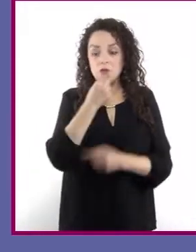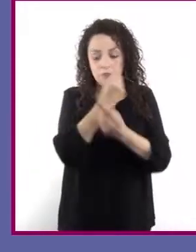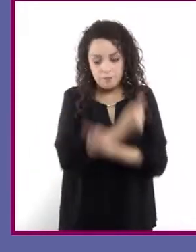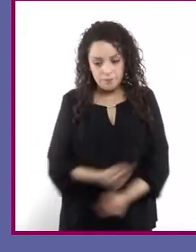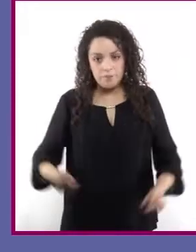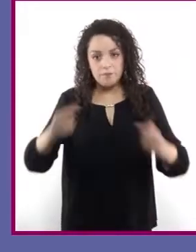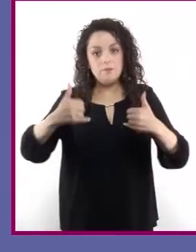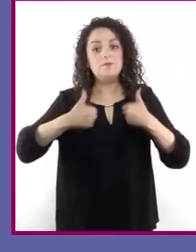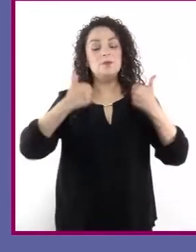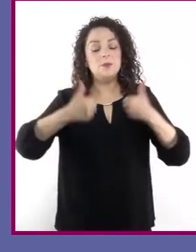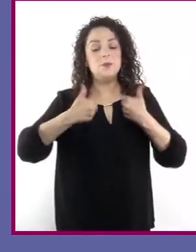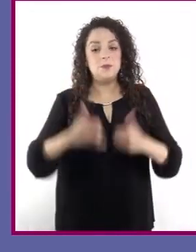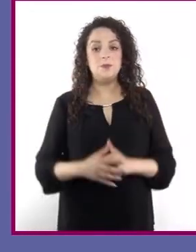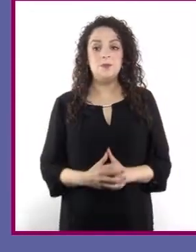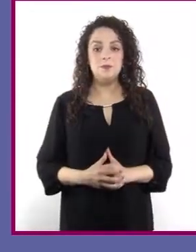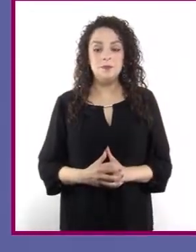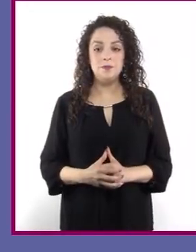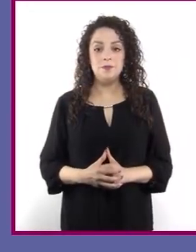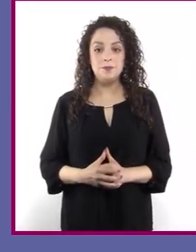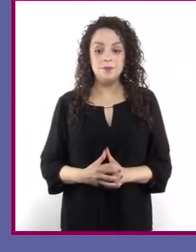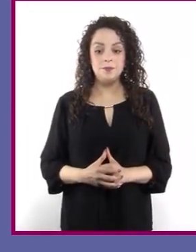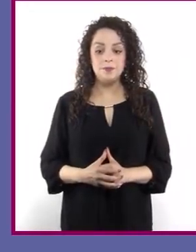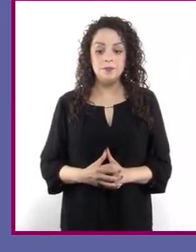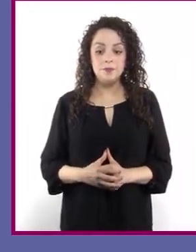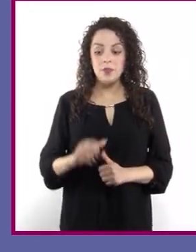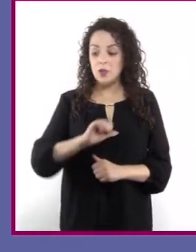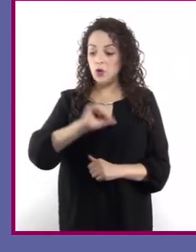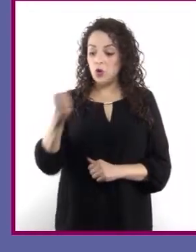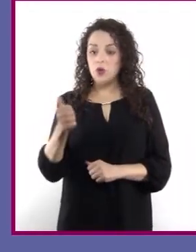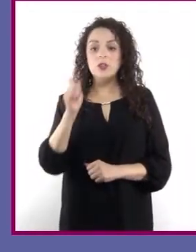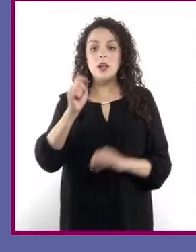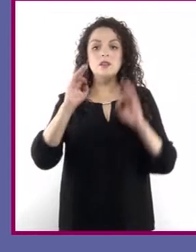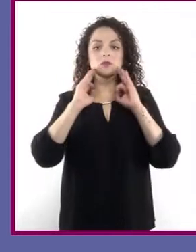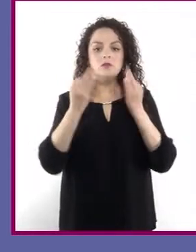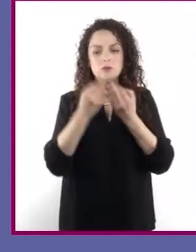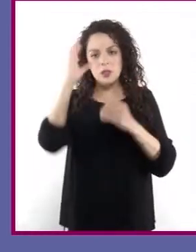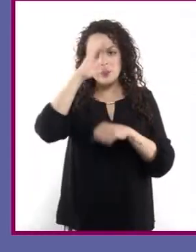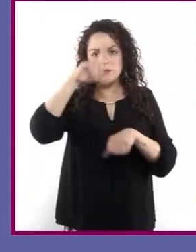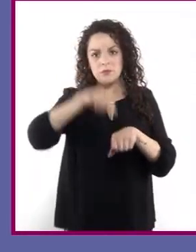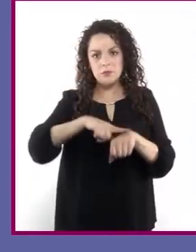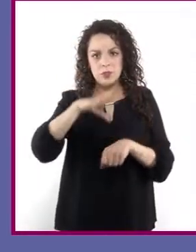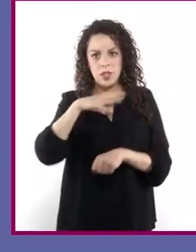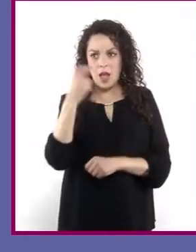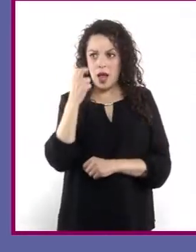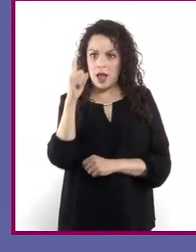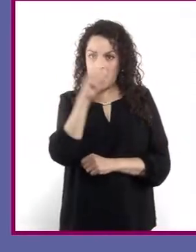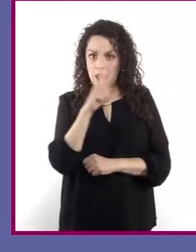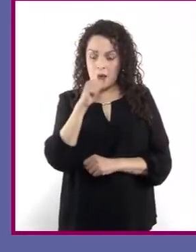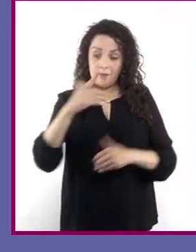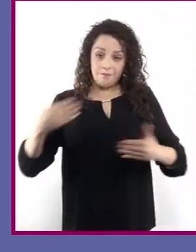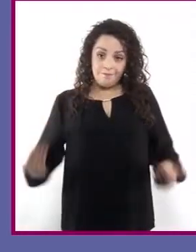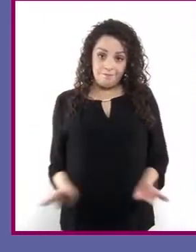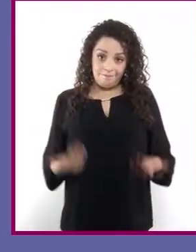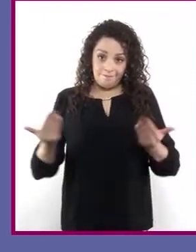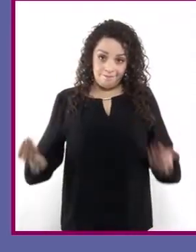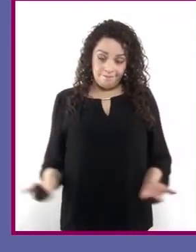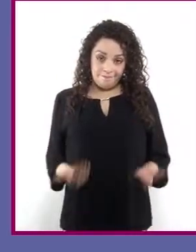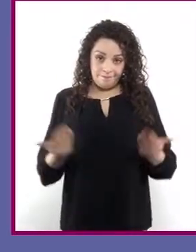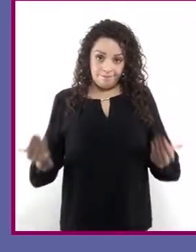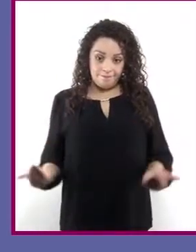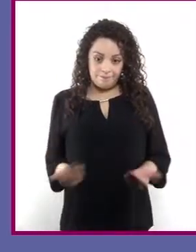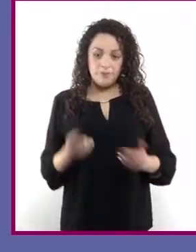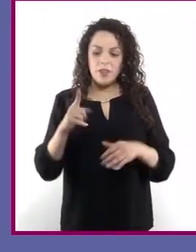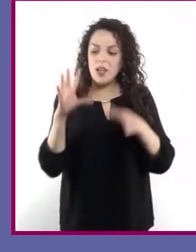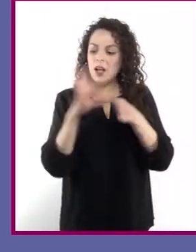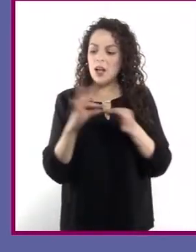niños y jóvenes. Otra manifestación cultural que se desprende de la lengua es la danza, la cual relata